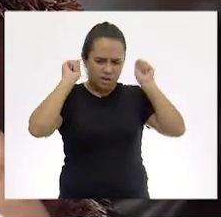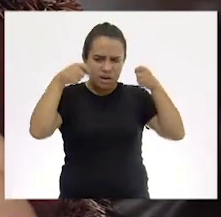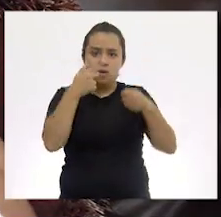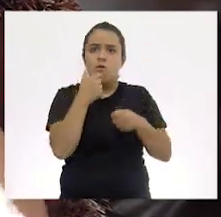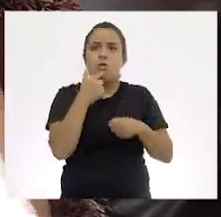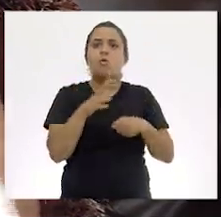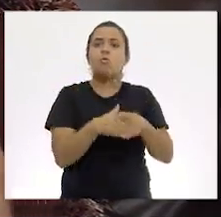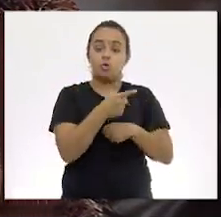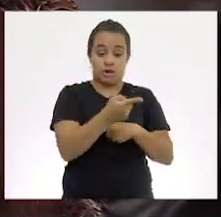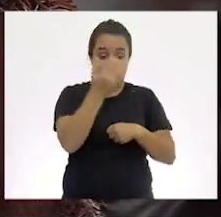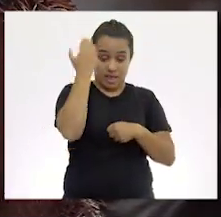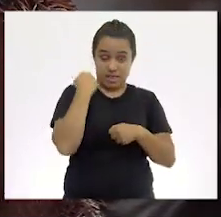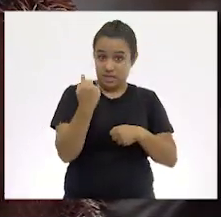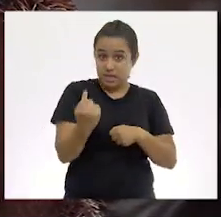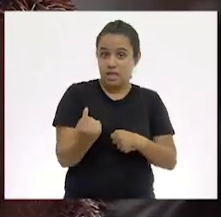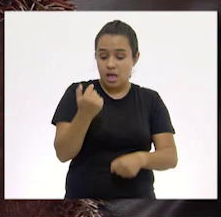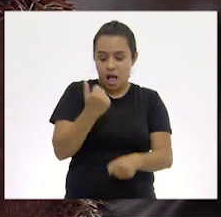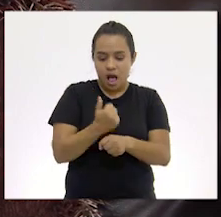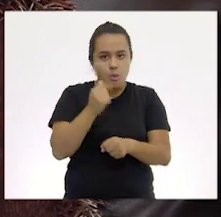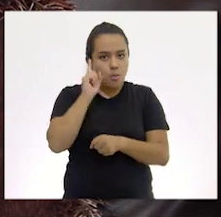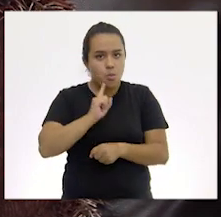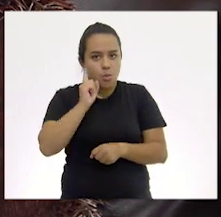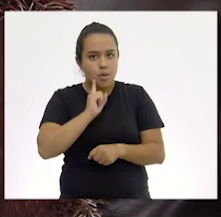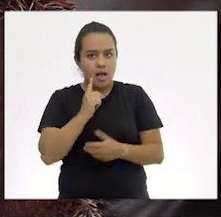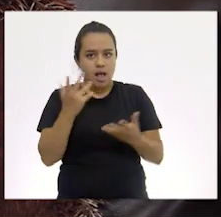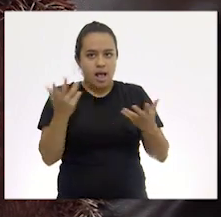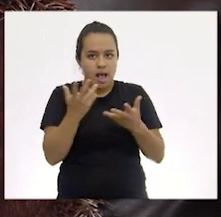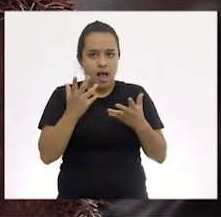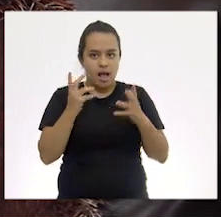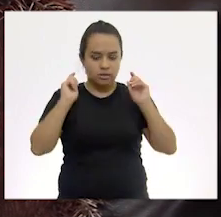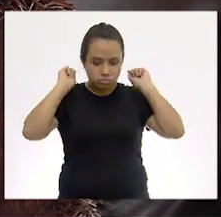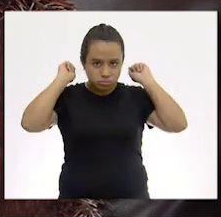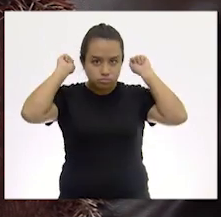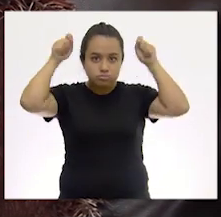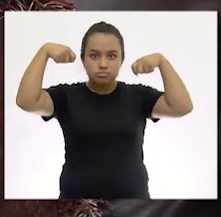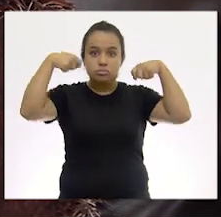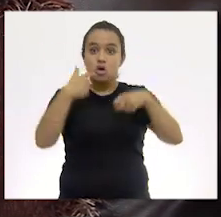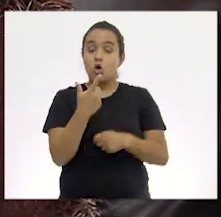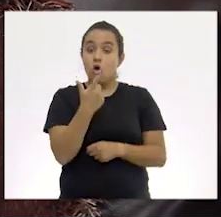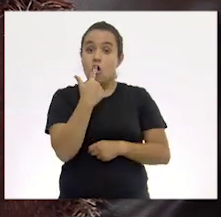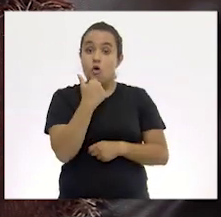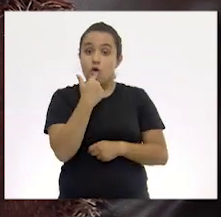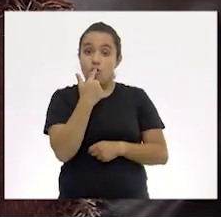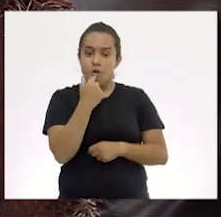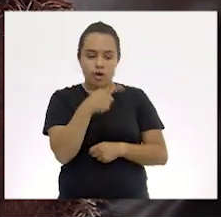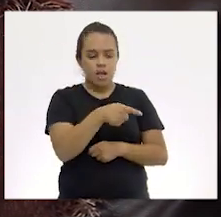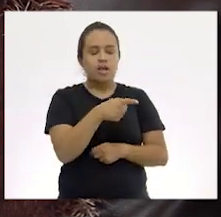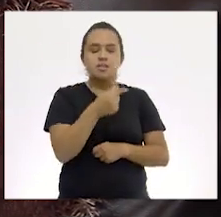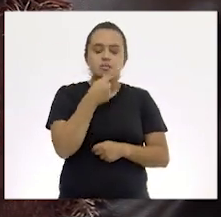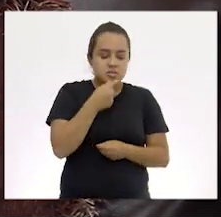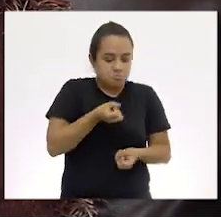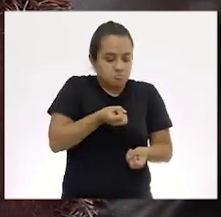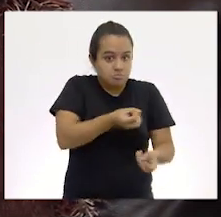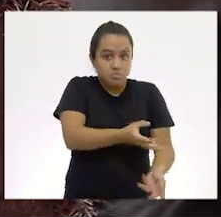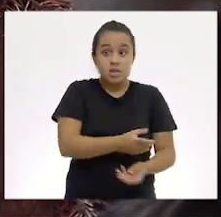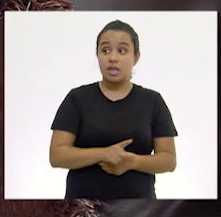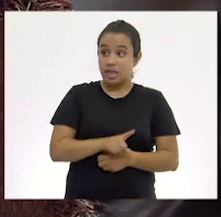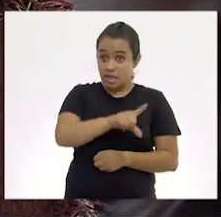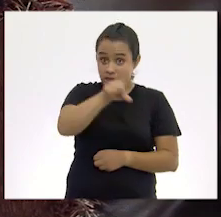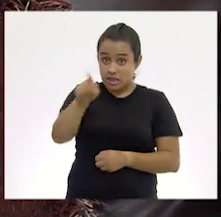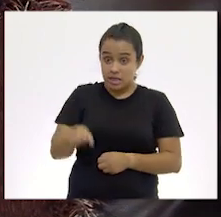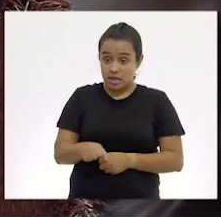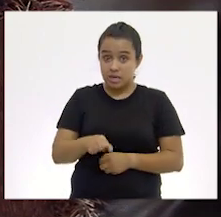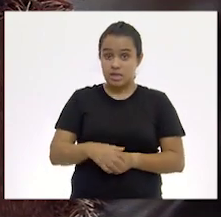cuando era chiquita su abuela le hizo una caperuza roja y se la puso, y luego cuando